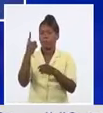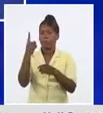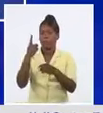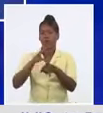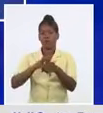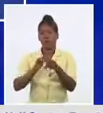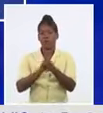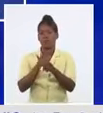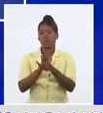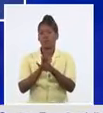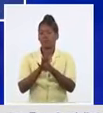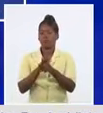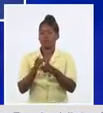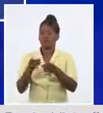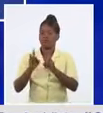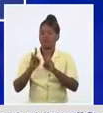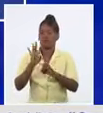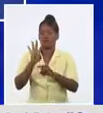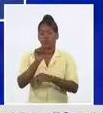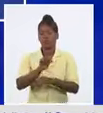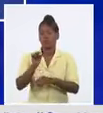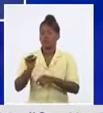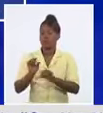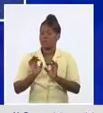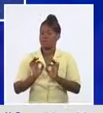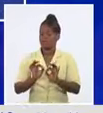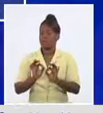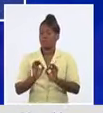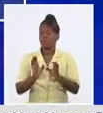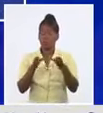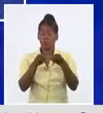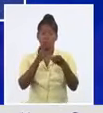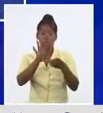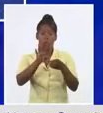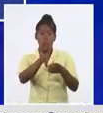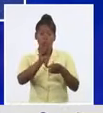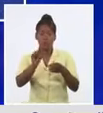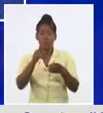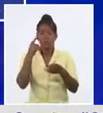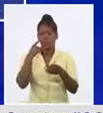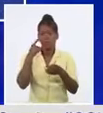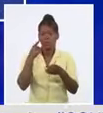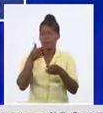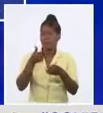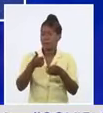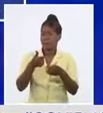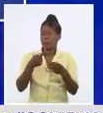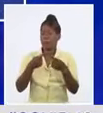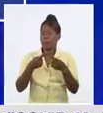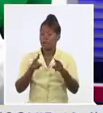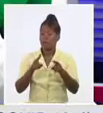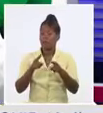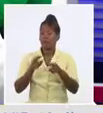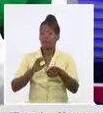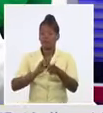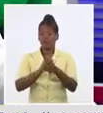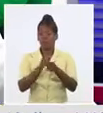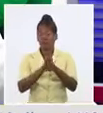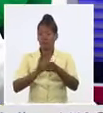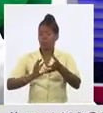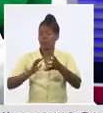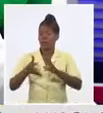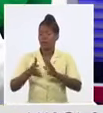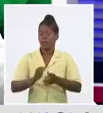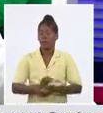lo tanto, podemos considerarlo sano en el momento que adquiere la COVID. Lamentablemente, tenemos